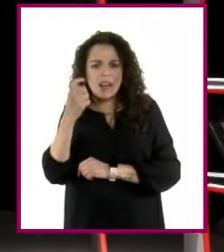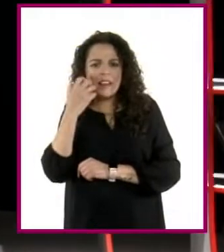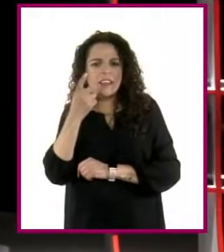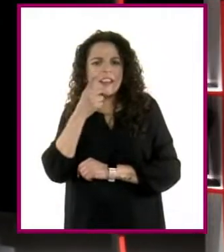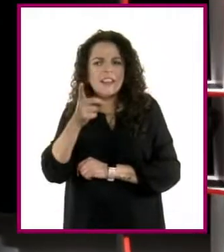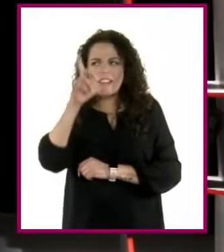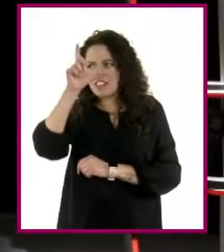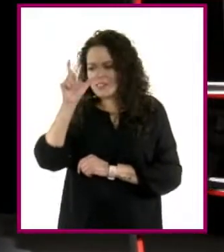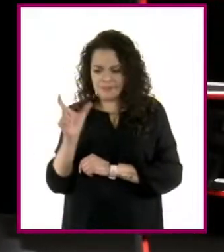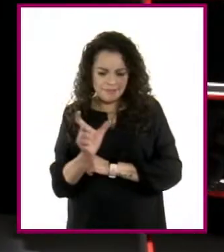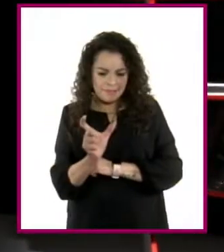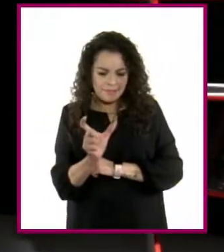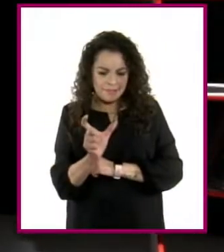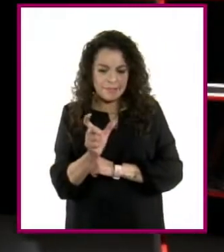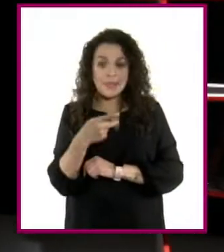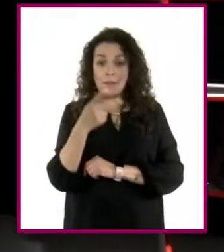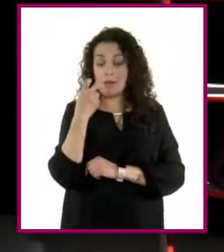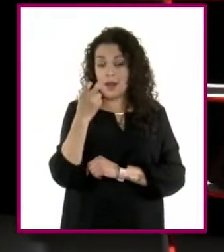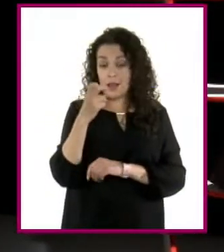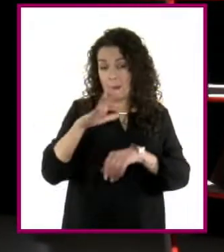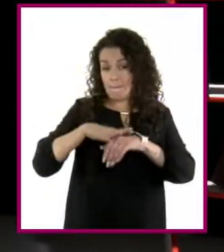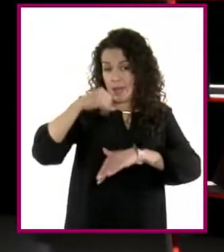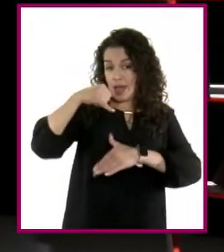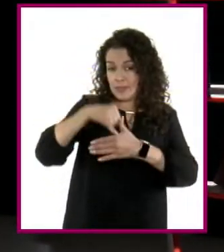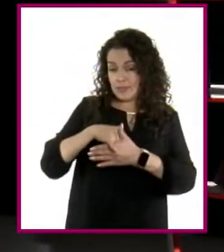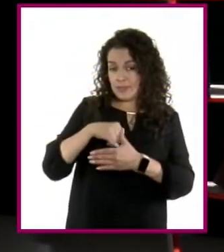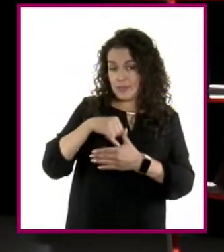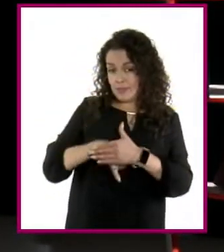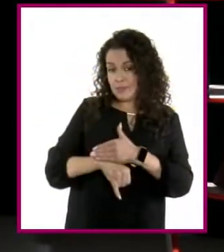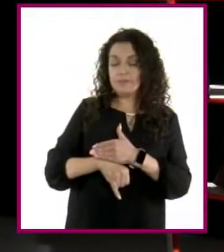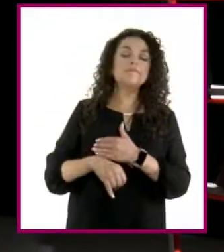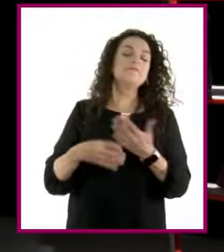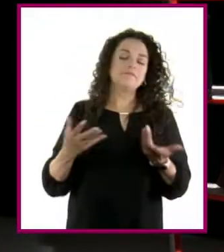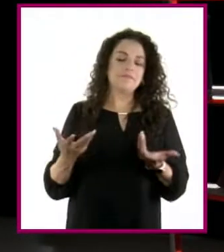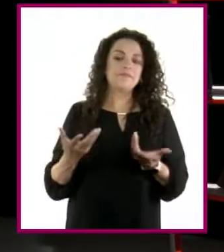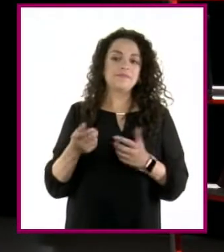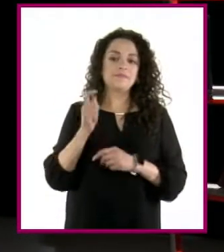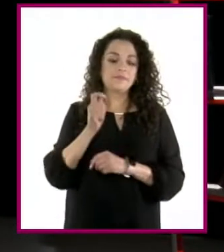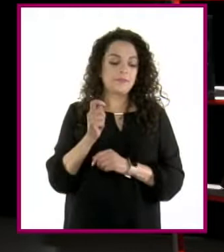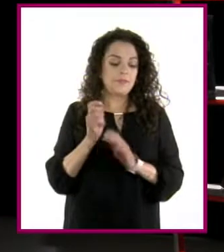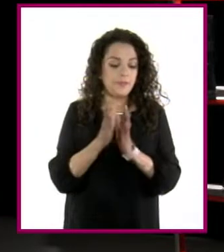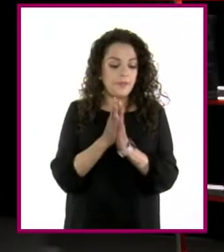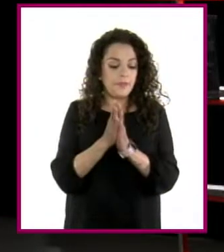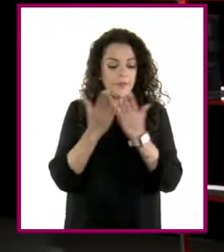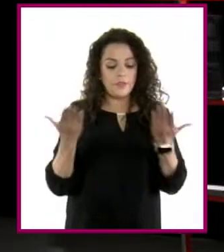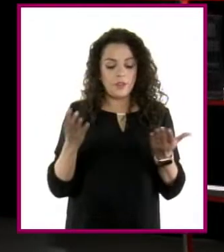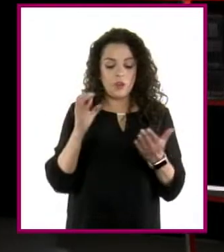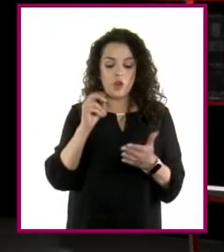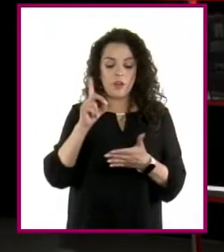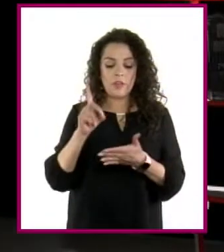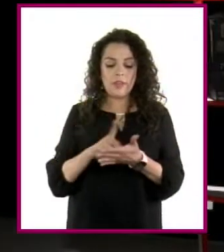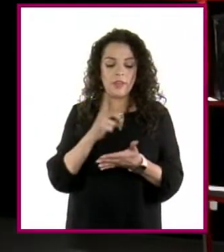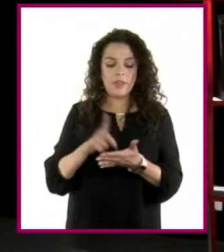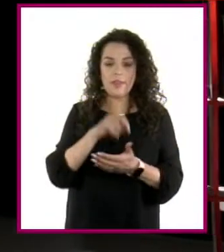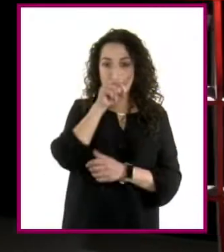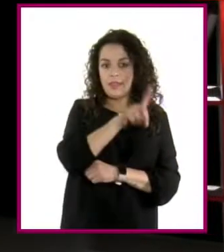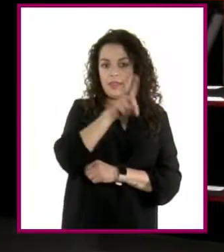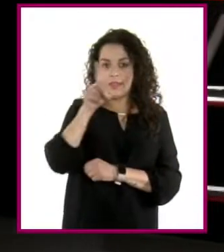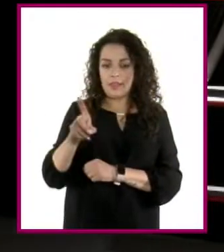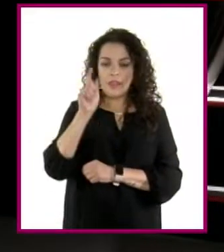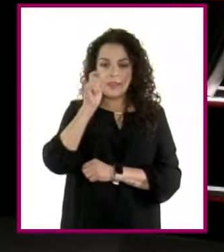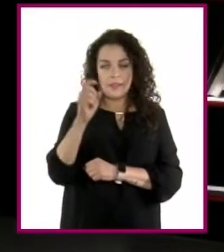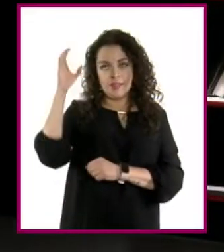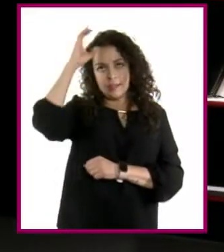para ahondar un poco más en este concepto, permíteme hacer una parada en la enciclopedia o diccionario razonado de las ciencias,